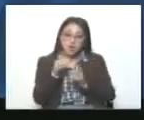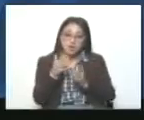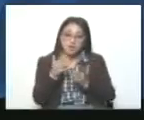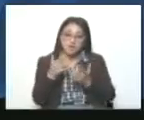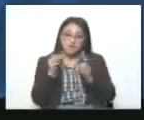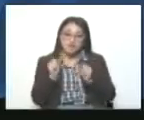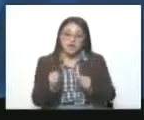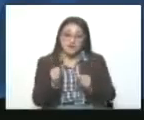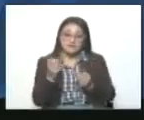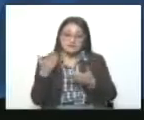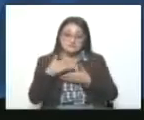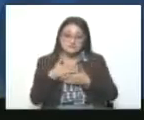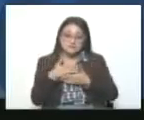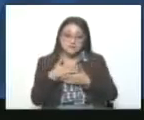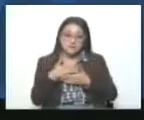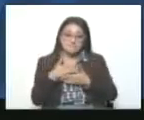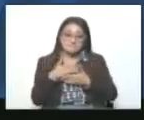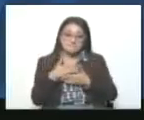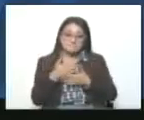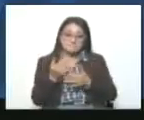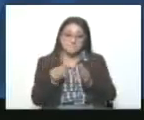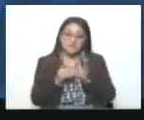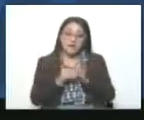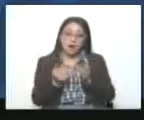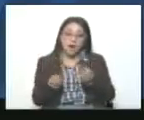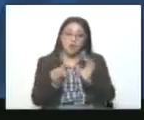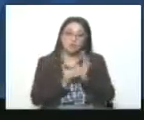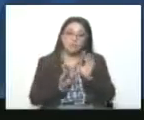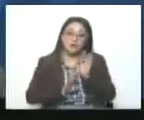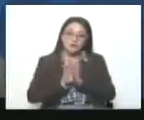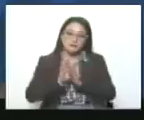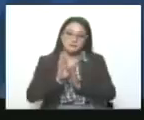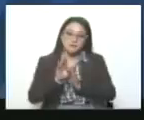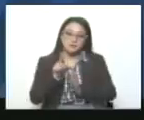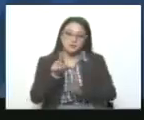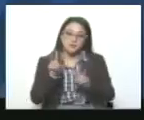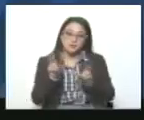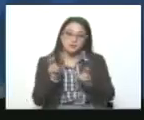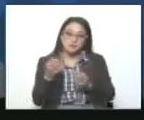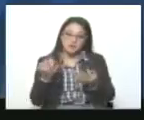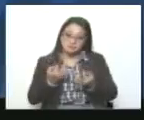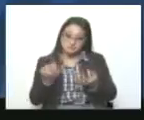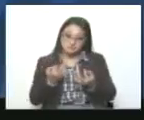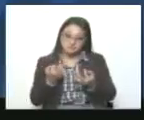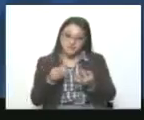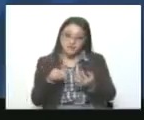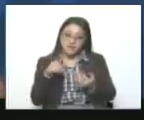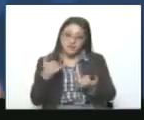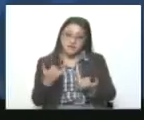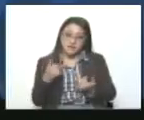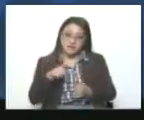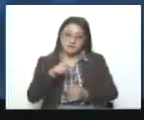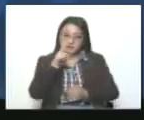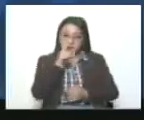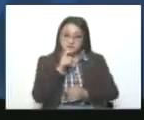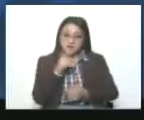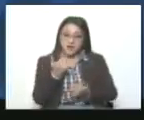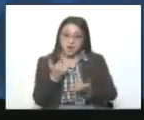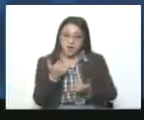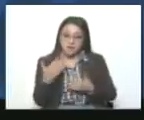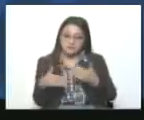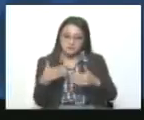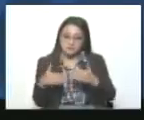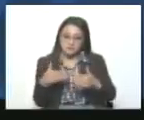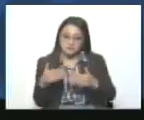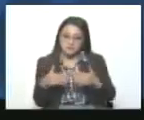y además logramos retomar el crecimiento. Eso es una condición necesaria para esta etapa que viene y que hemos venido